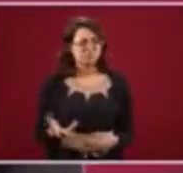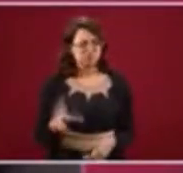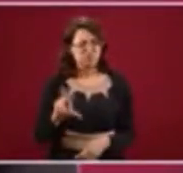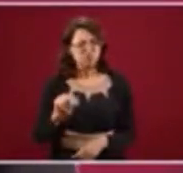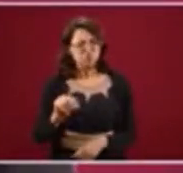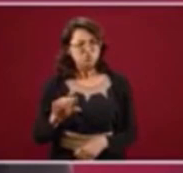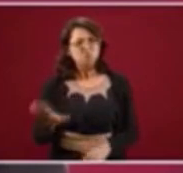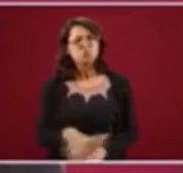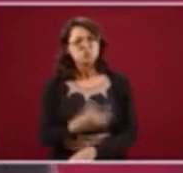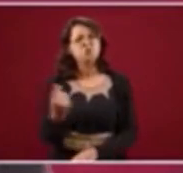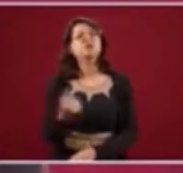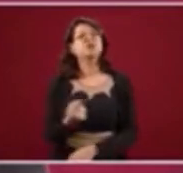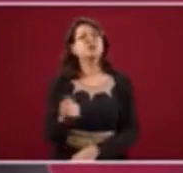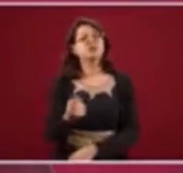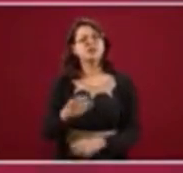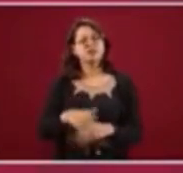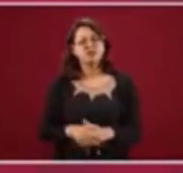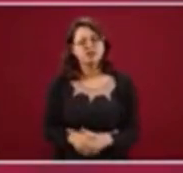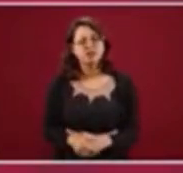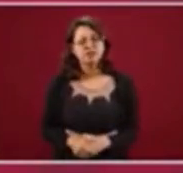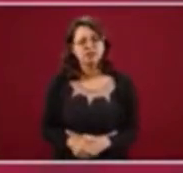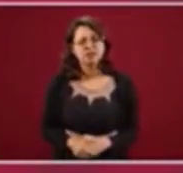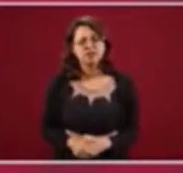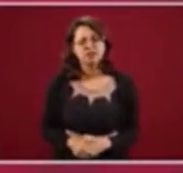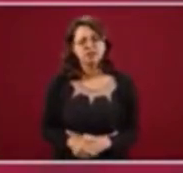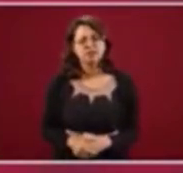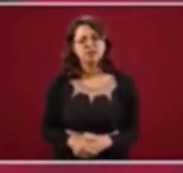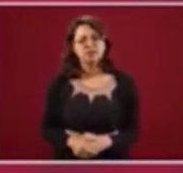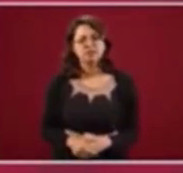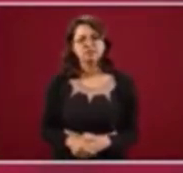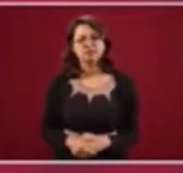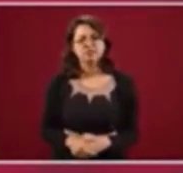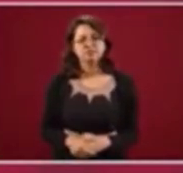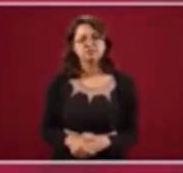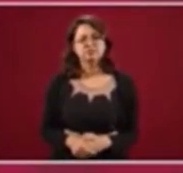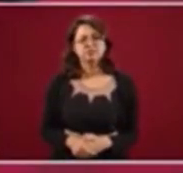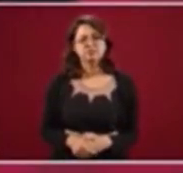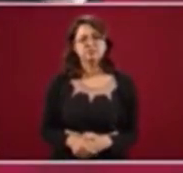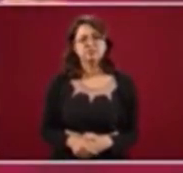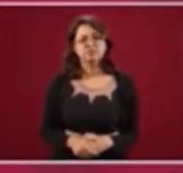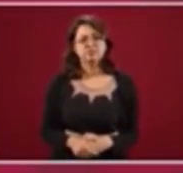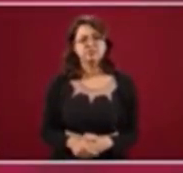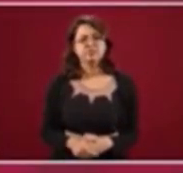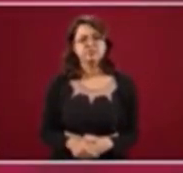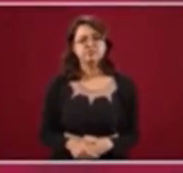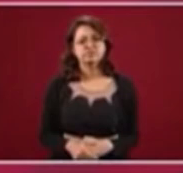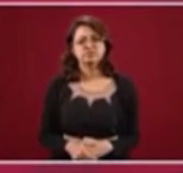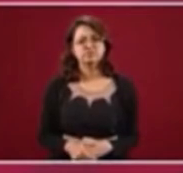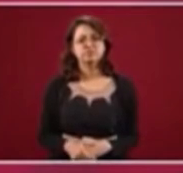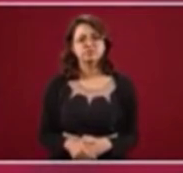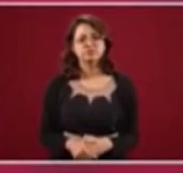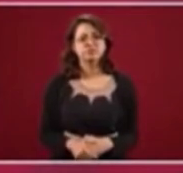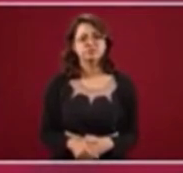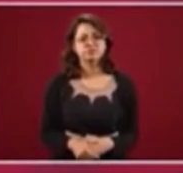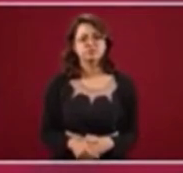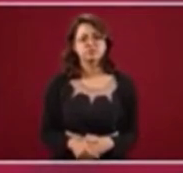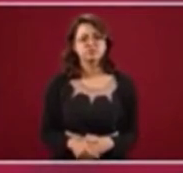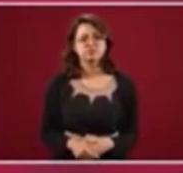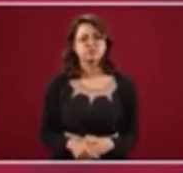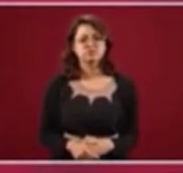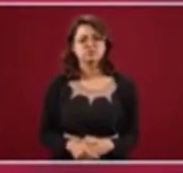Además, no se le impide a ningún banco, ¿sí?,